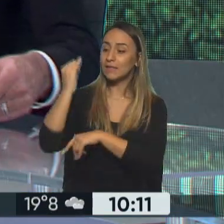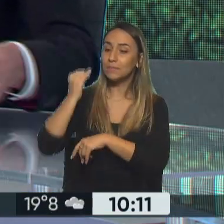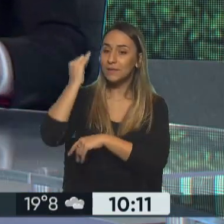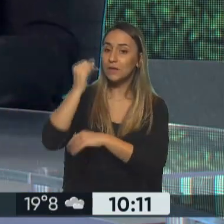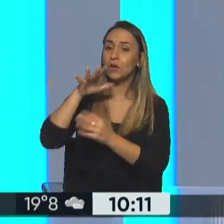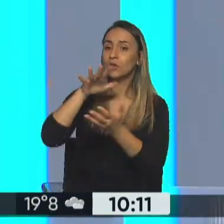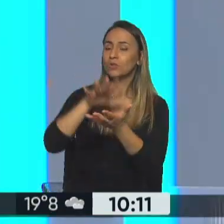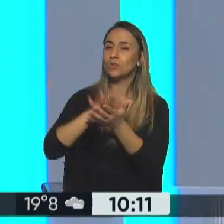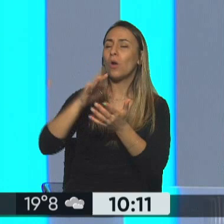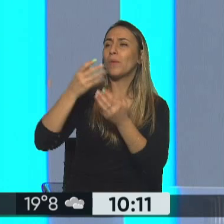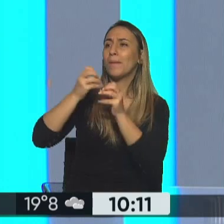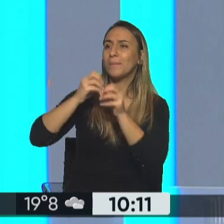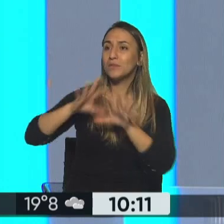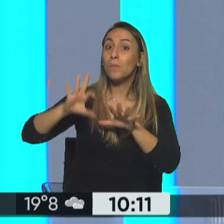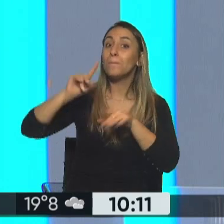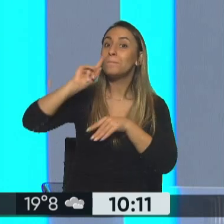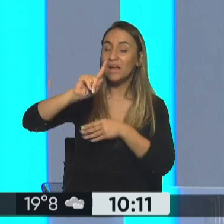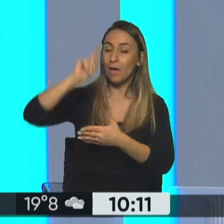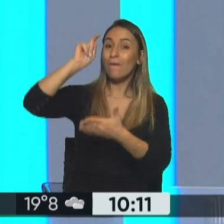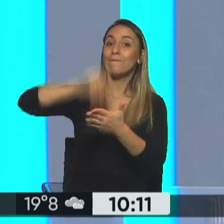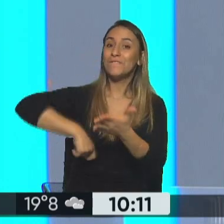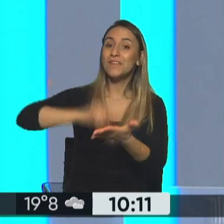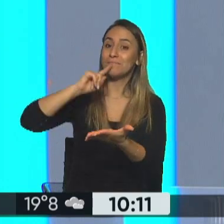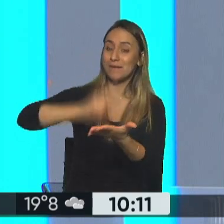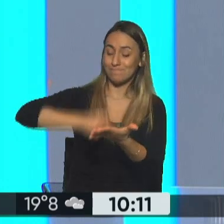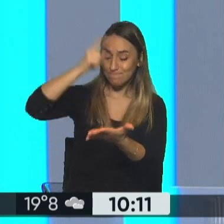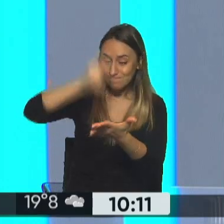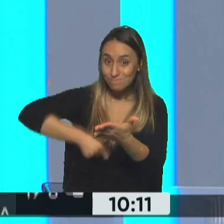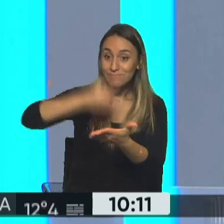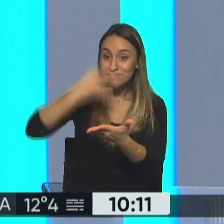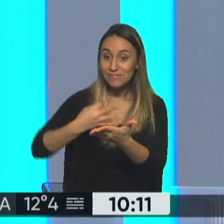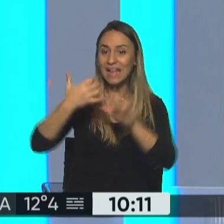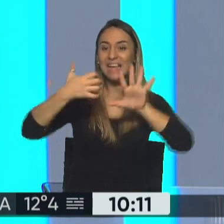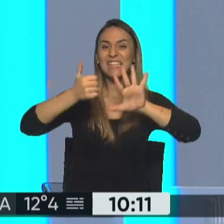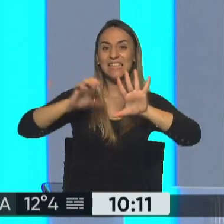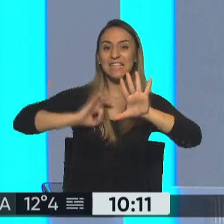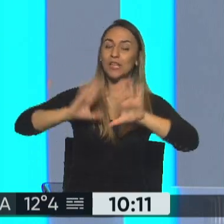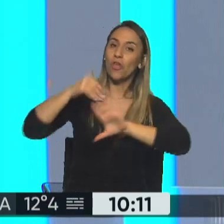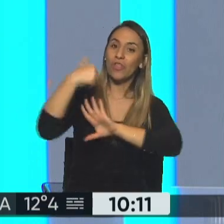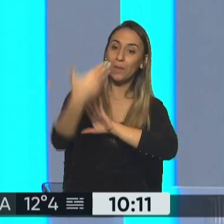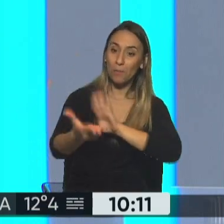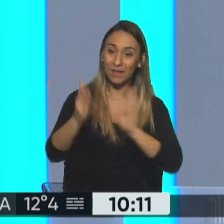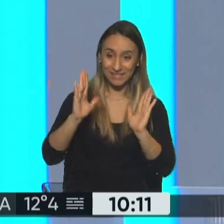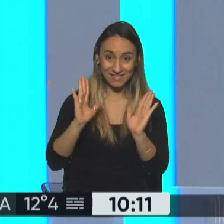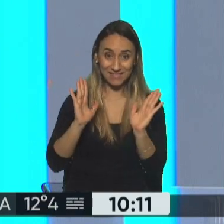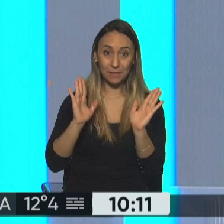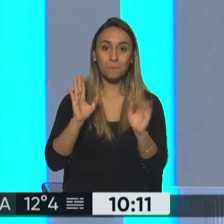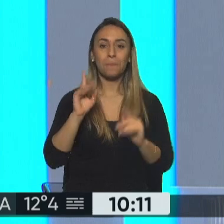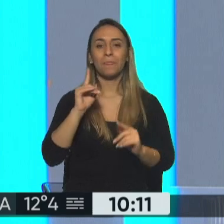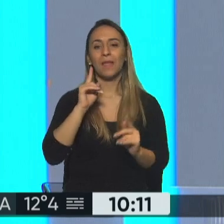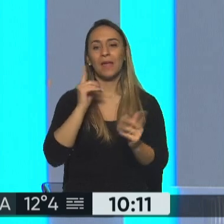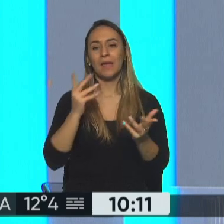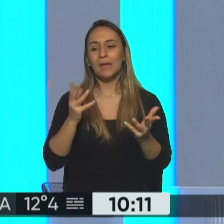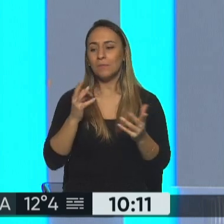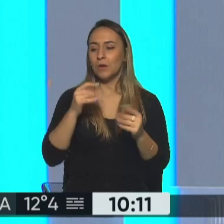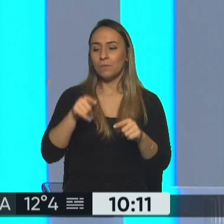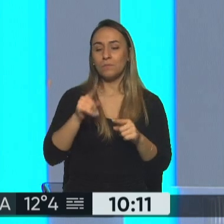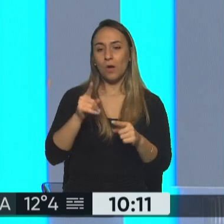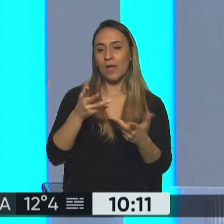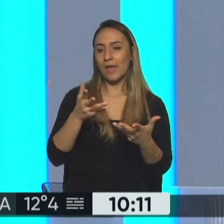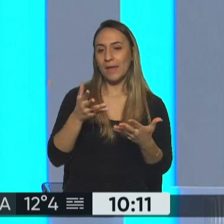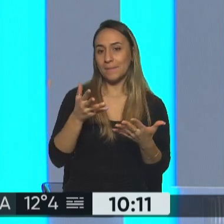escrituró 6 años después. Exactamente, sí. Nos pusimos a derecho 6 años después por esos movimientos internos de que, bueno, sigamos